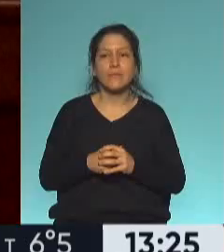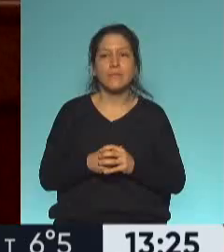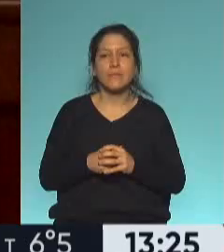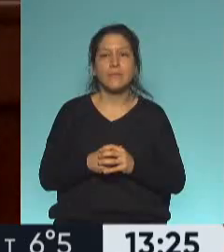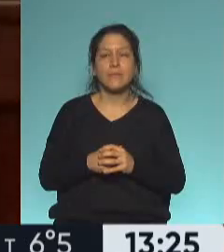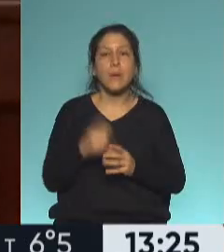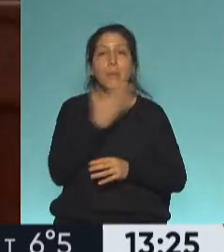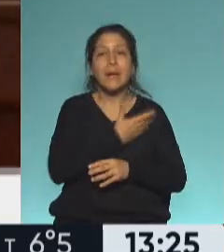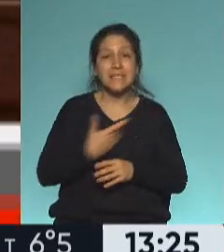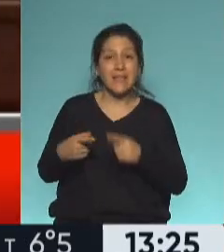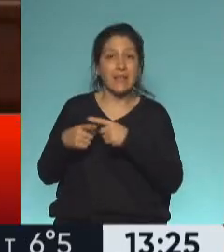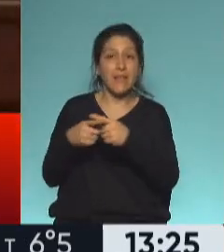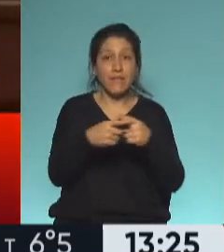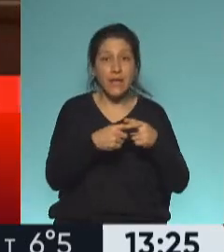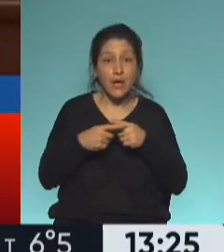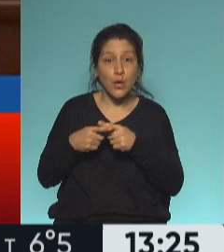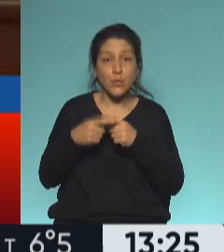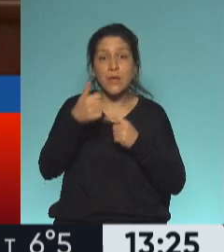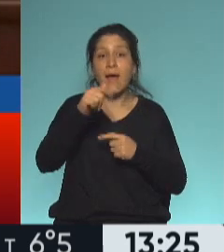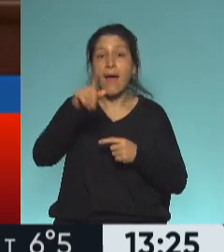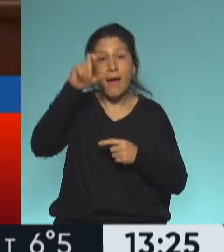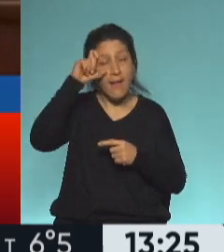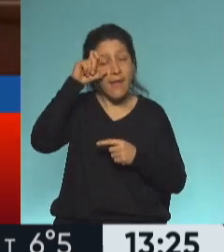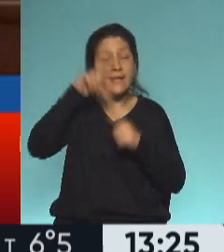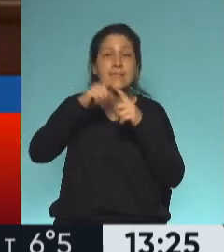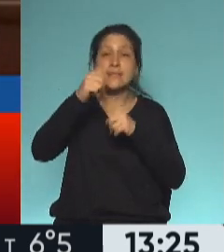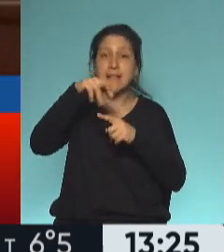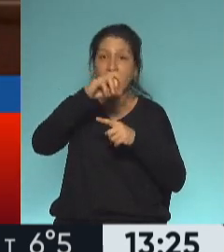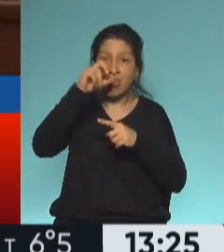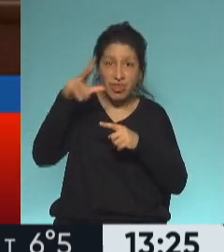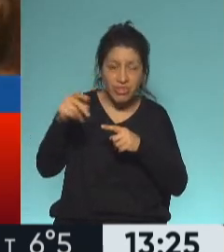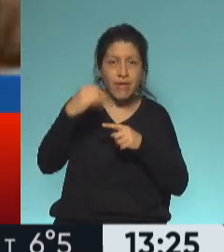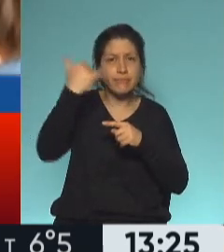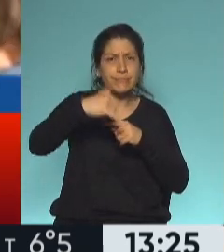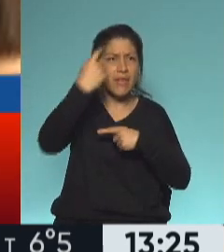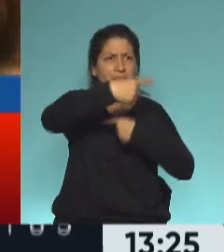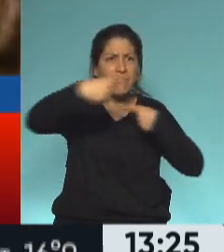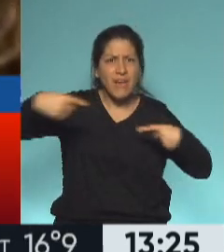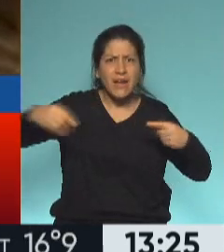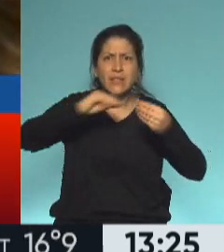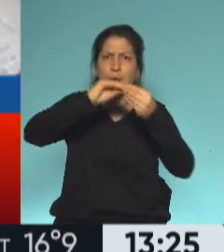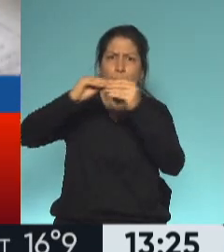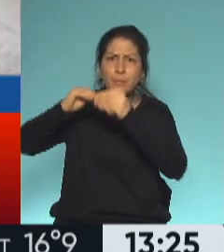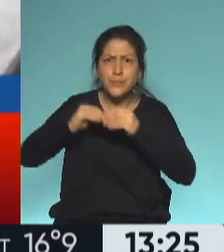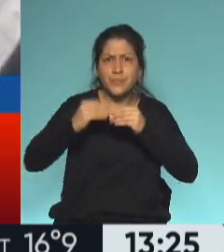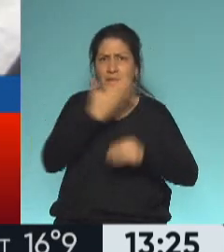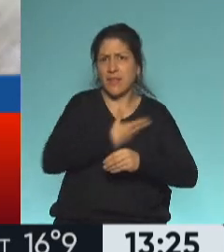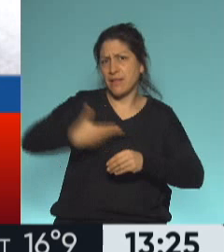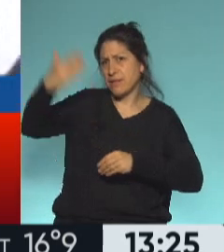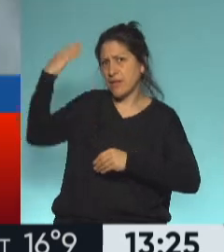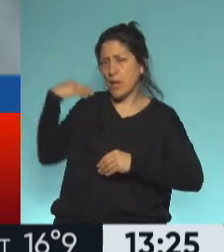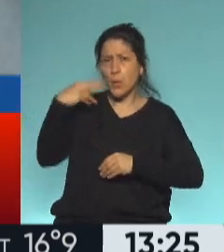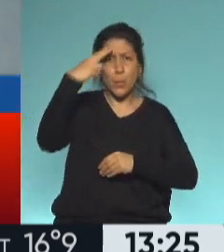El presidente de Bielorrusia, Alexander Lukashenko, ya cruzó demasiadas líneas rojas desde las cuestionadas elecciones del 9 de agosto